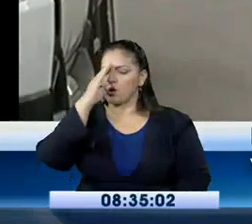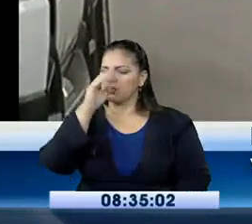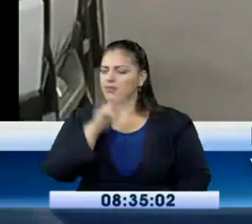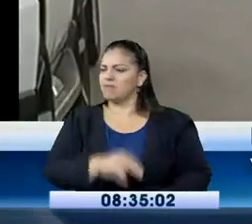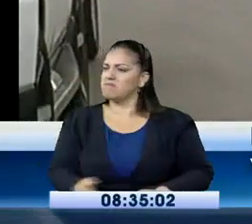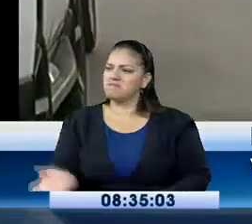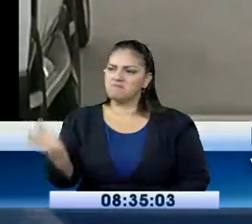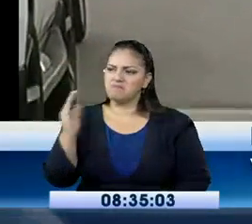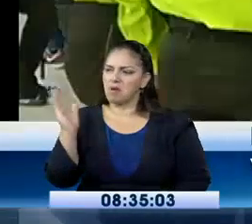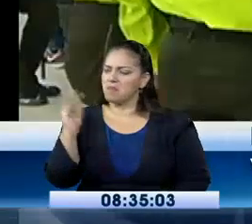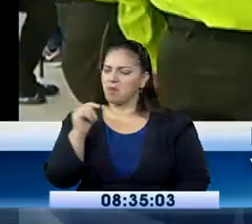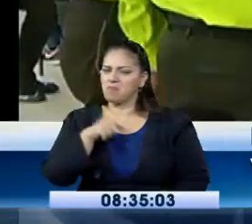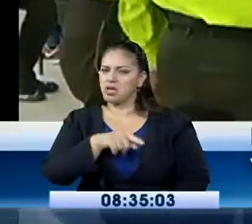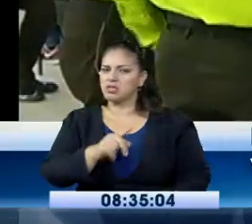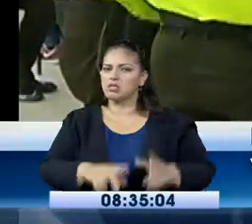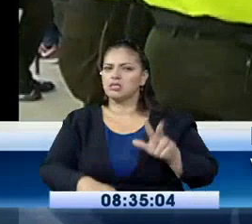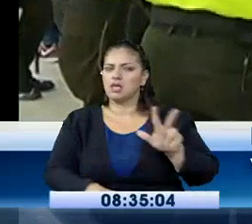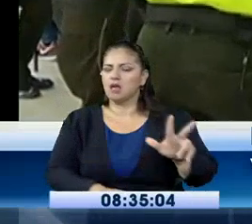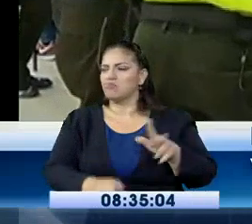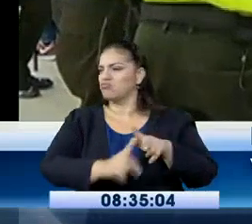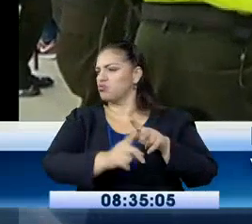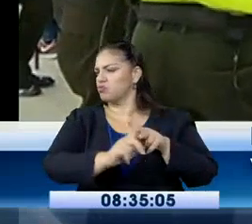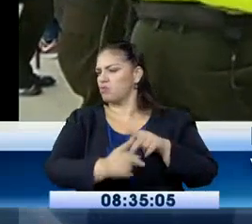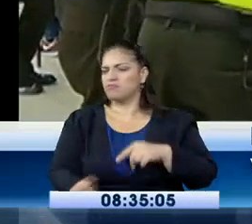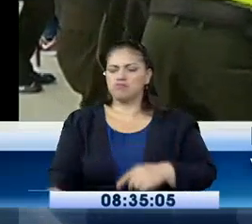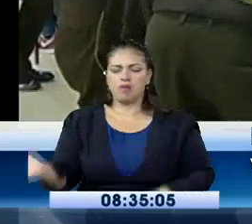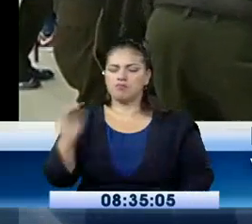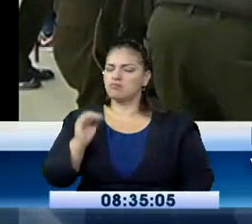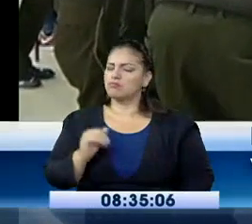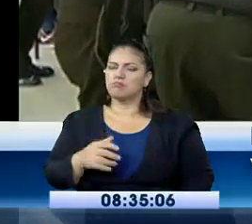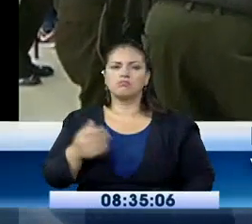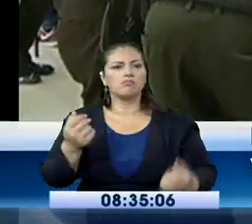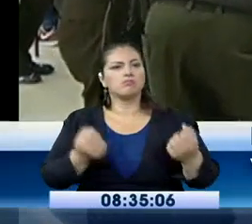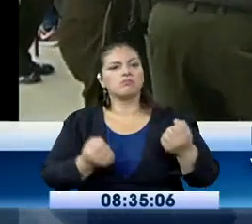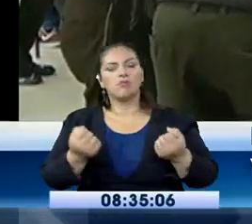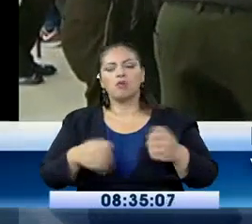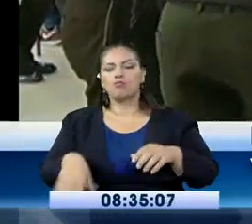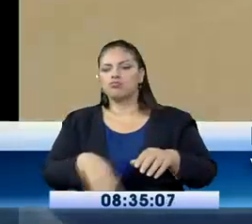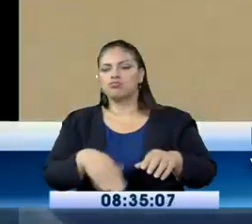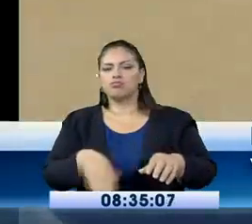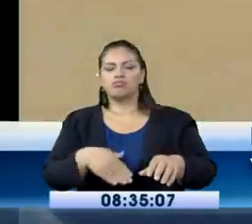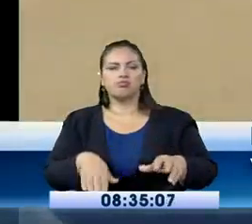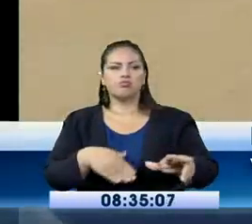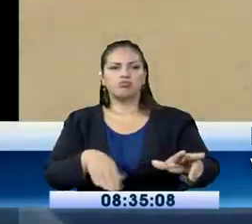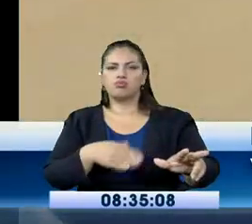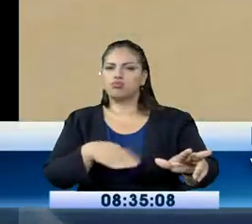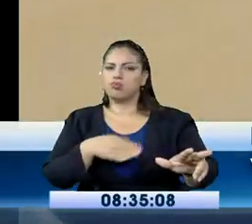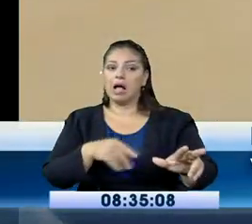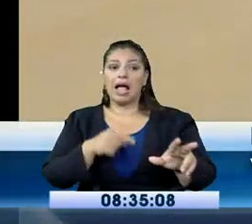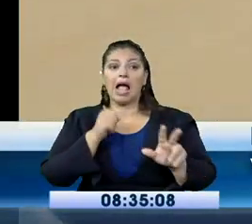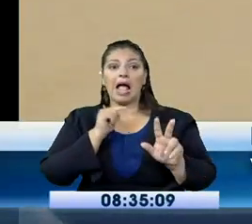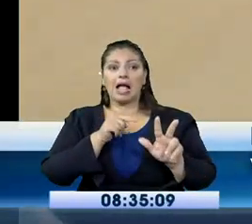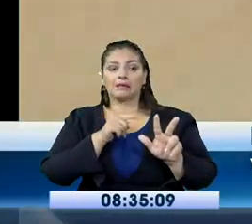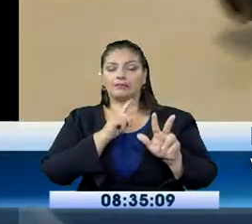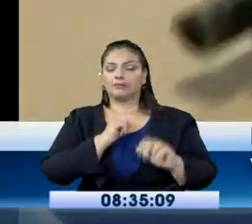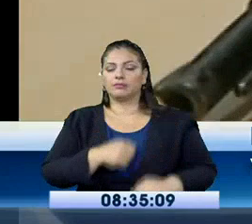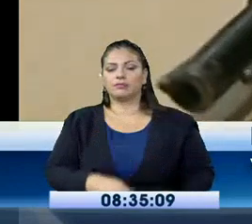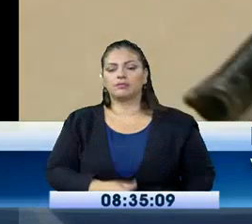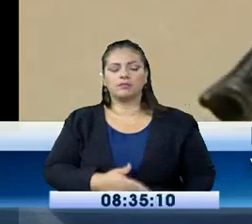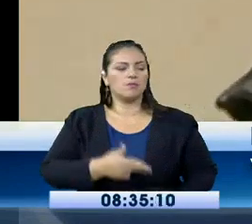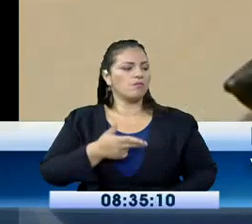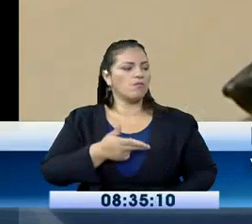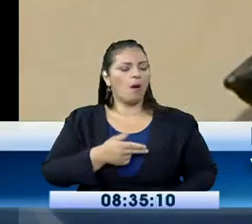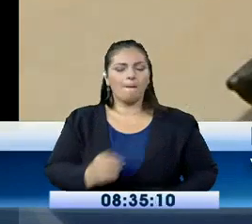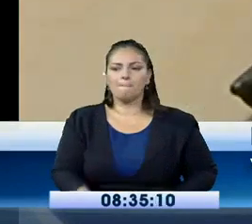consiguieron detenerlos cuadras más adelante, donde uno de los sujetos trató de deshacerse de un revólver que